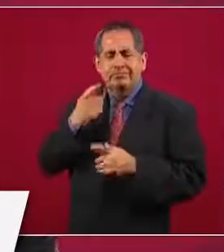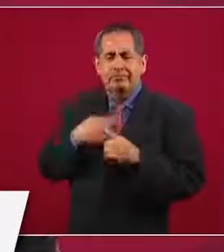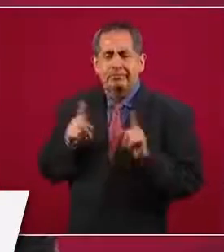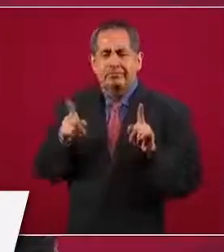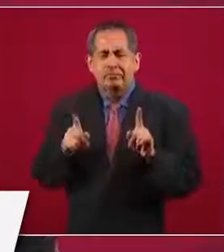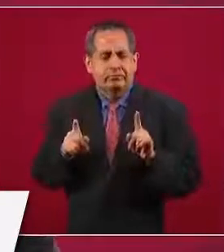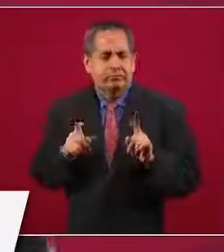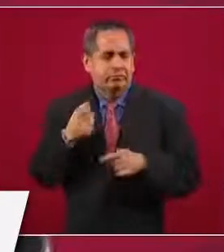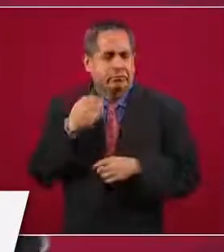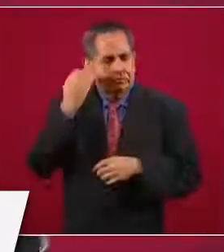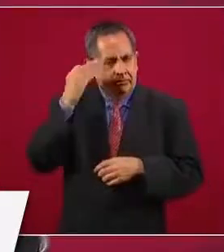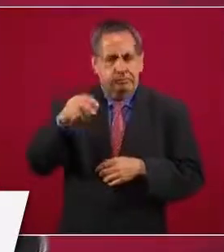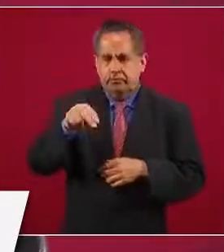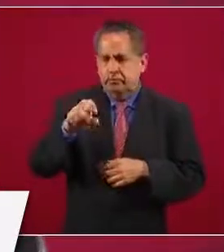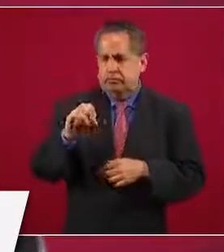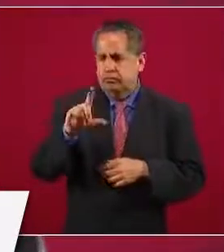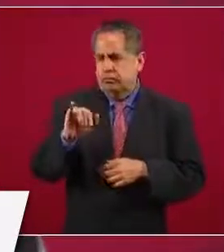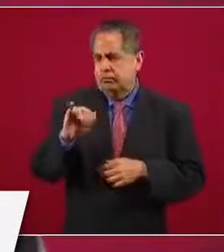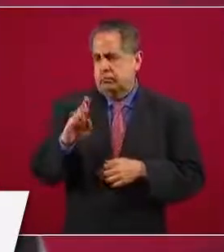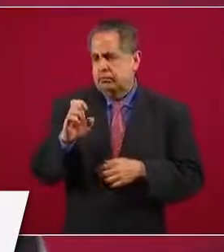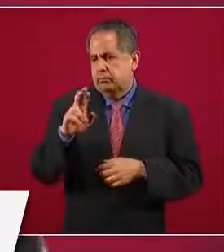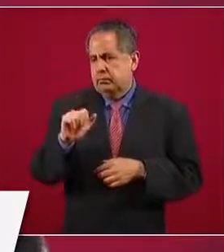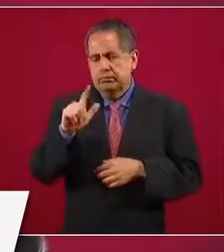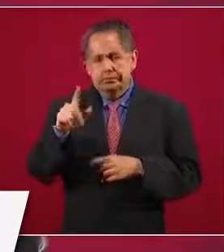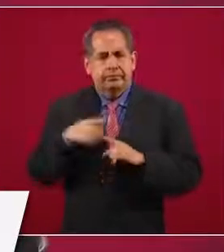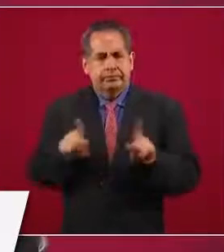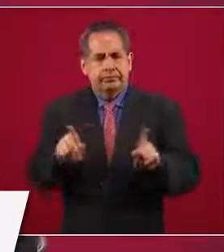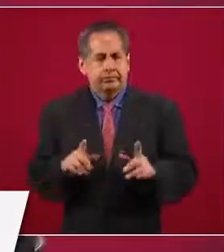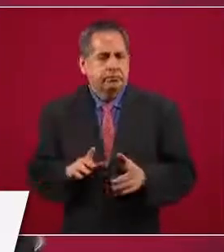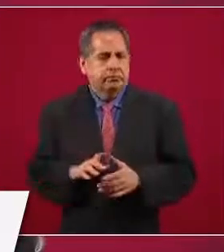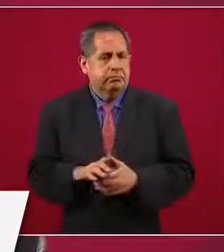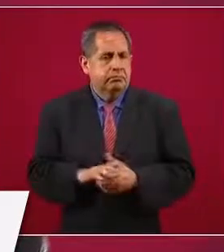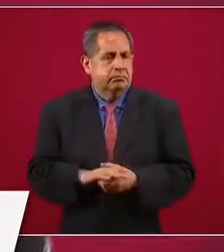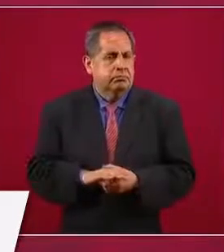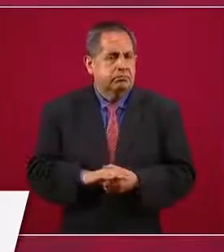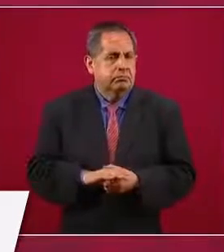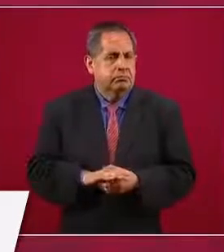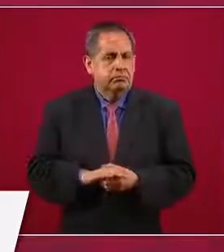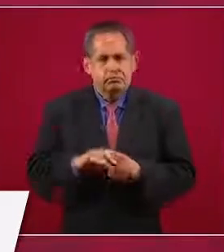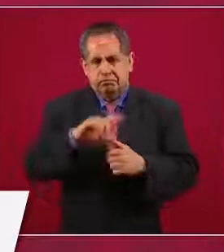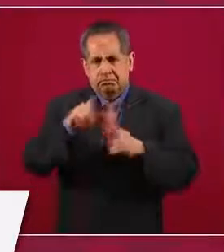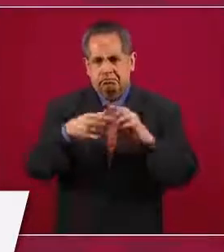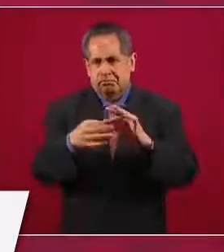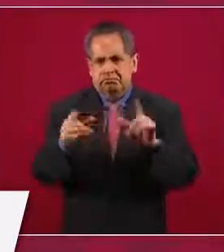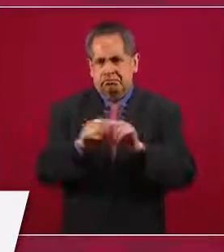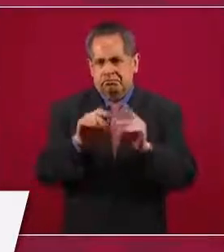durante el periodo neoliberal que lo voy a ejemplificar